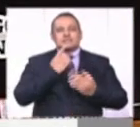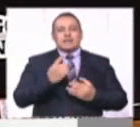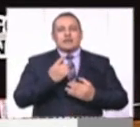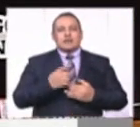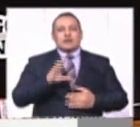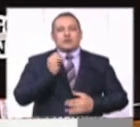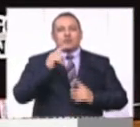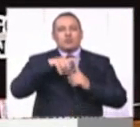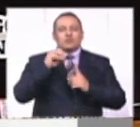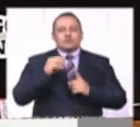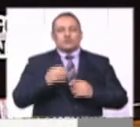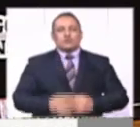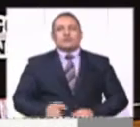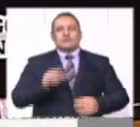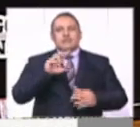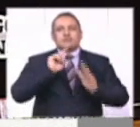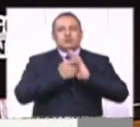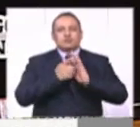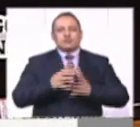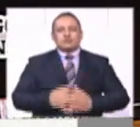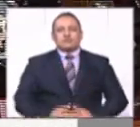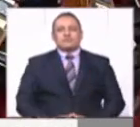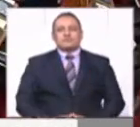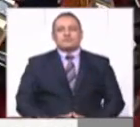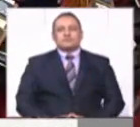Cueto aceri 3